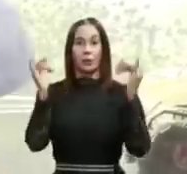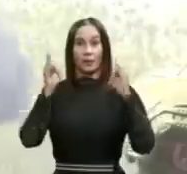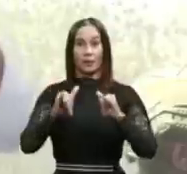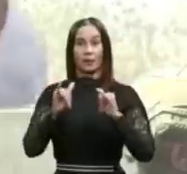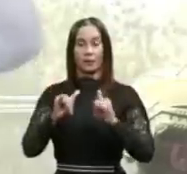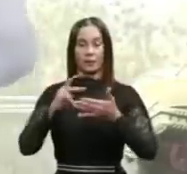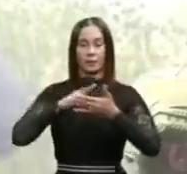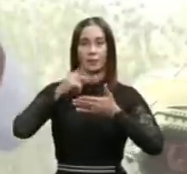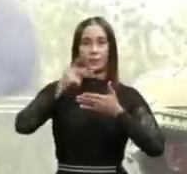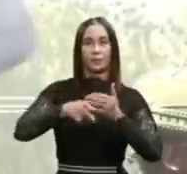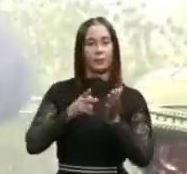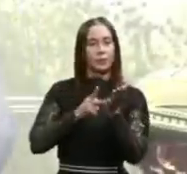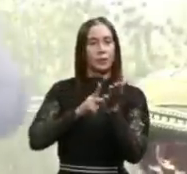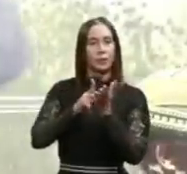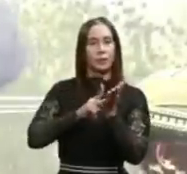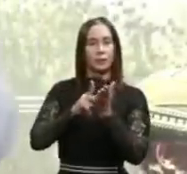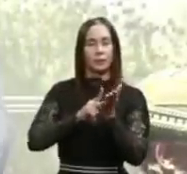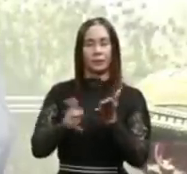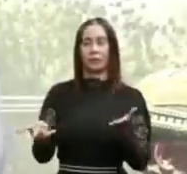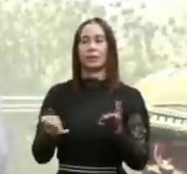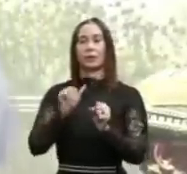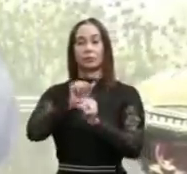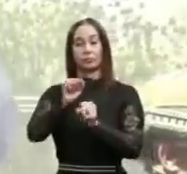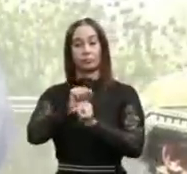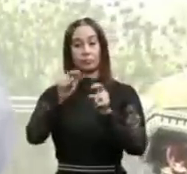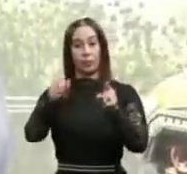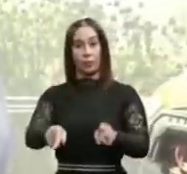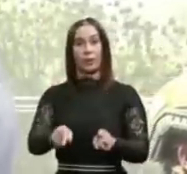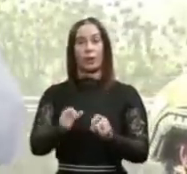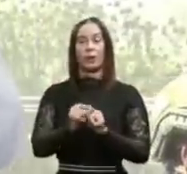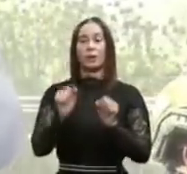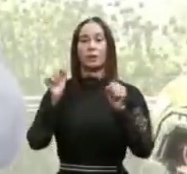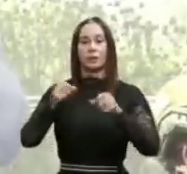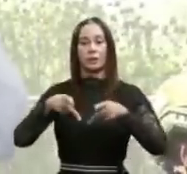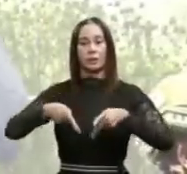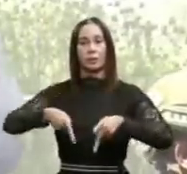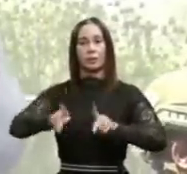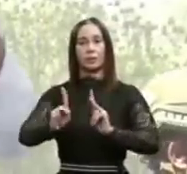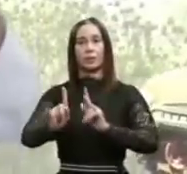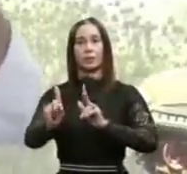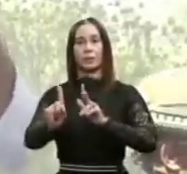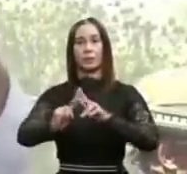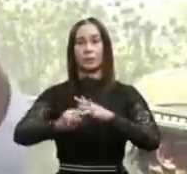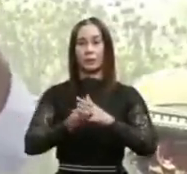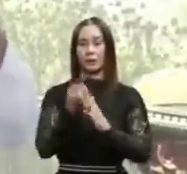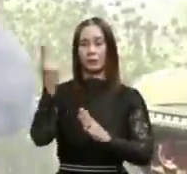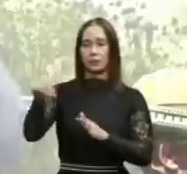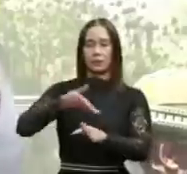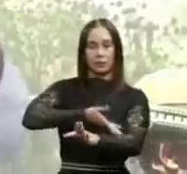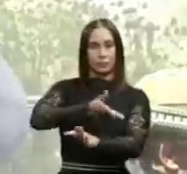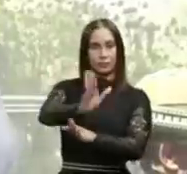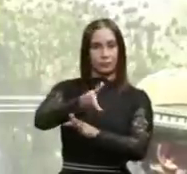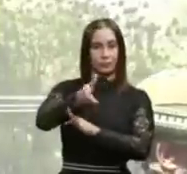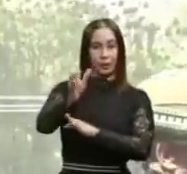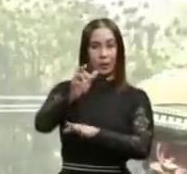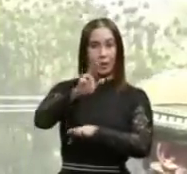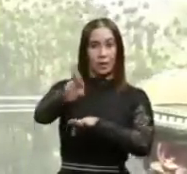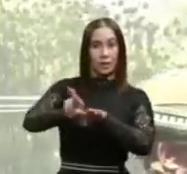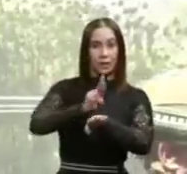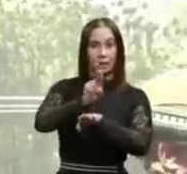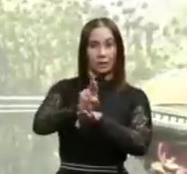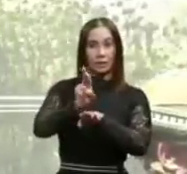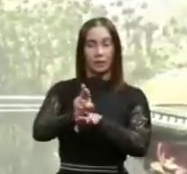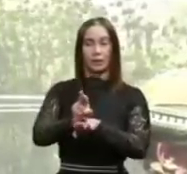un proyecto real que de forma integral posibilitara el despegue definitivo que necesita esta región